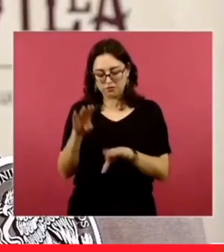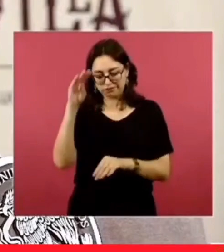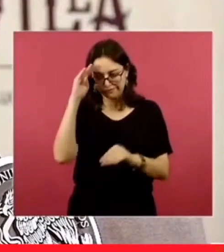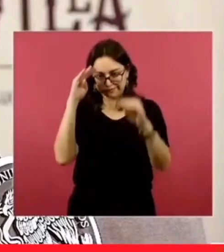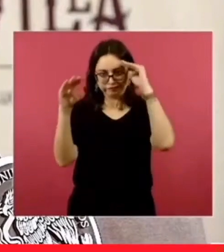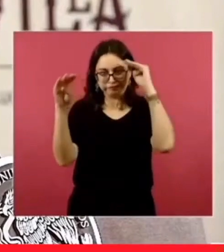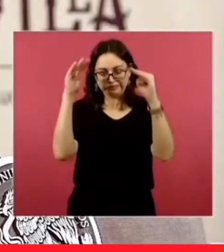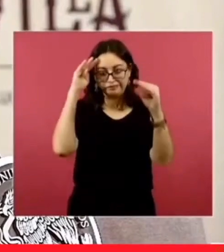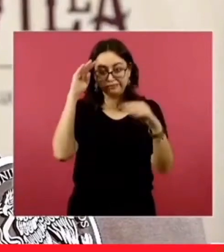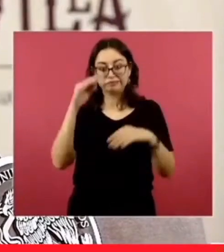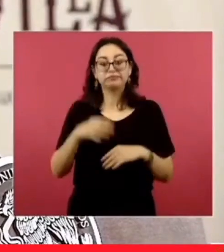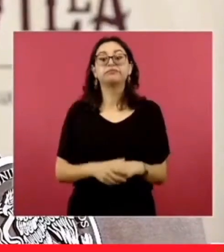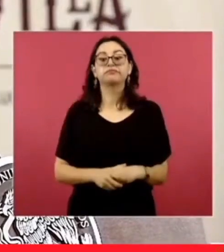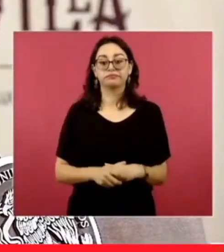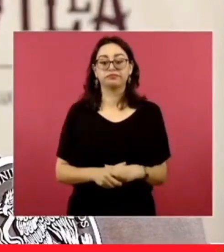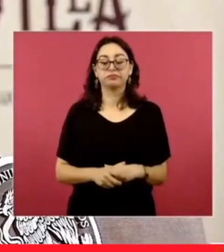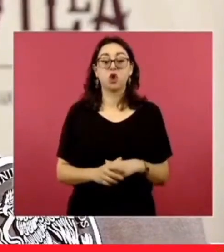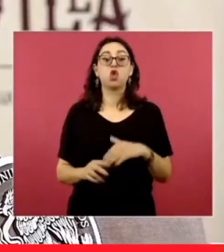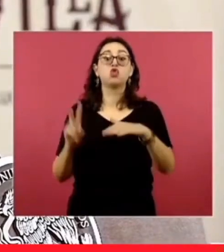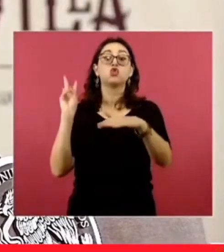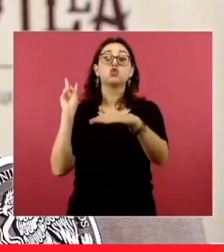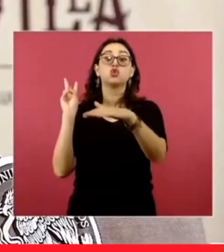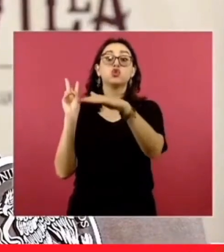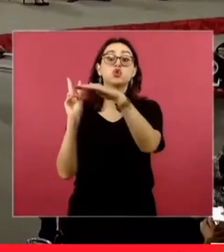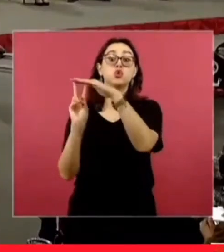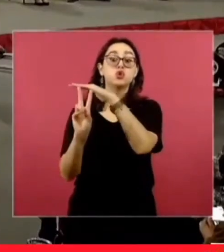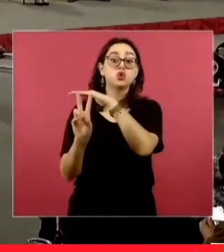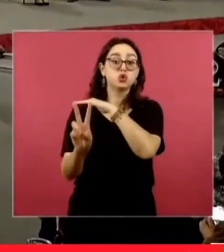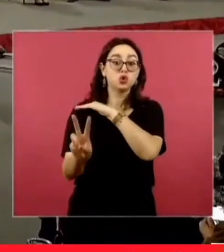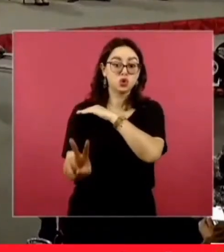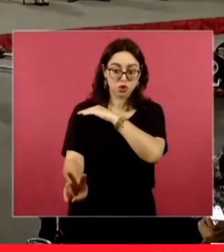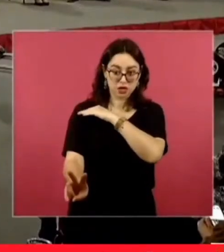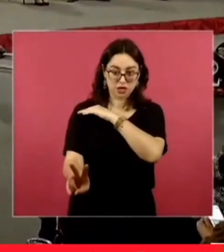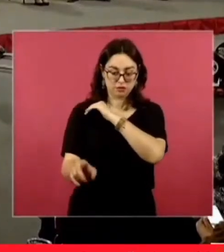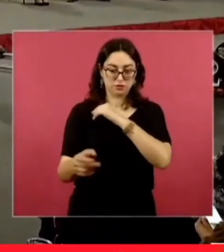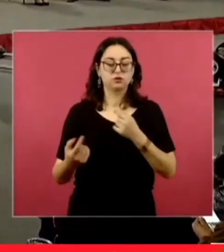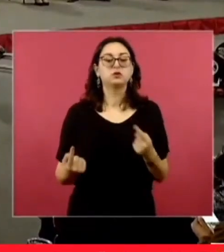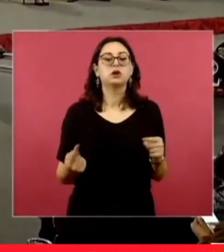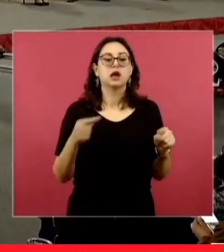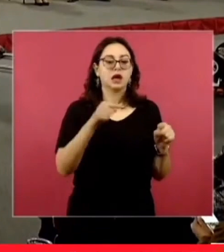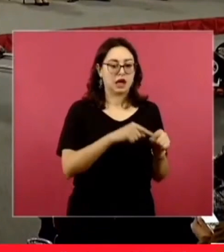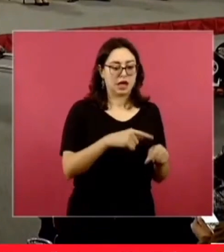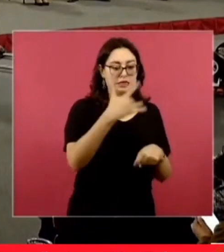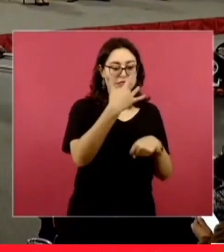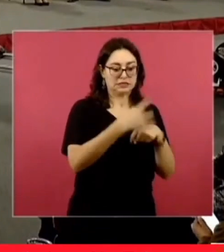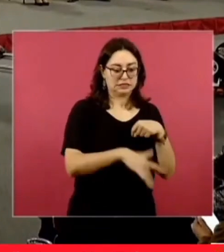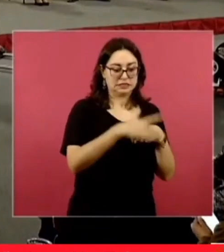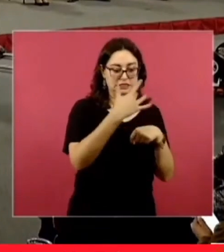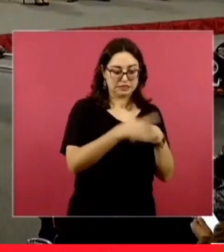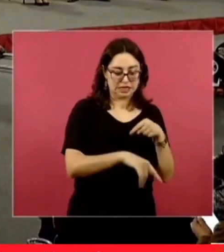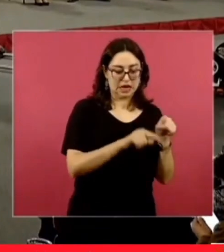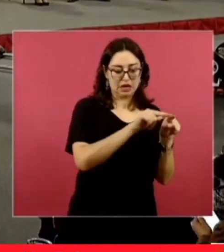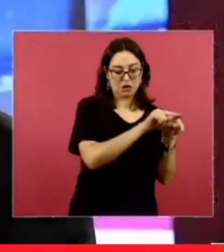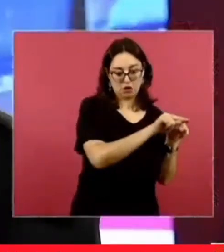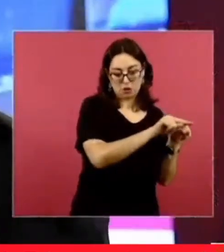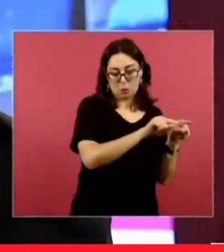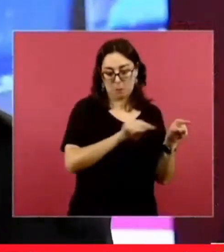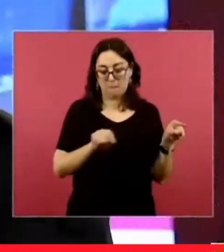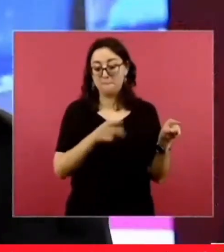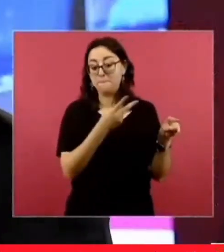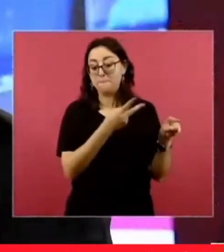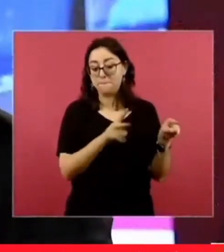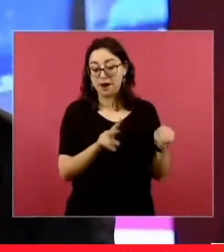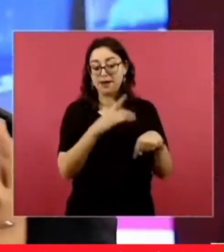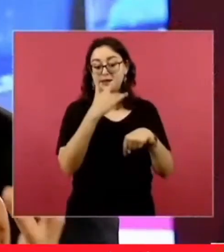hacer un trolebus que conecte la zona desde Chalco, pasando por Valle de Chalco, el